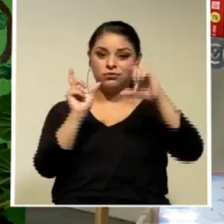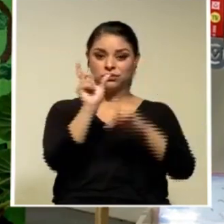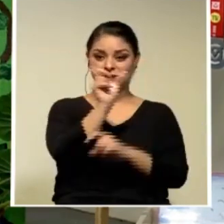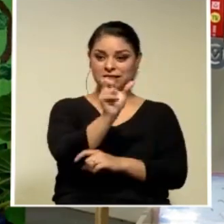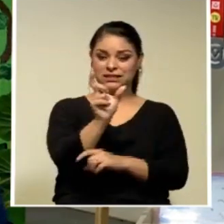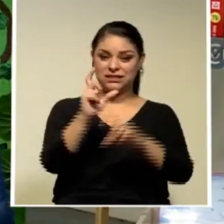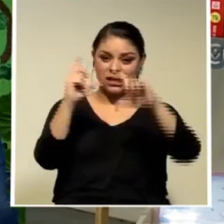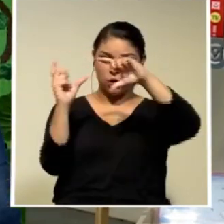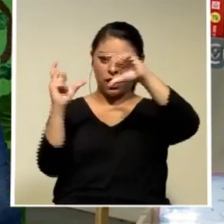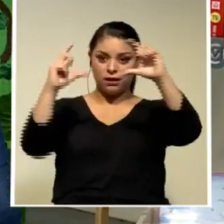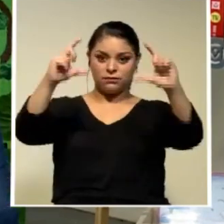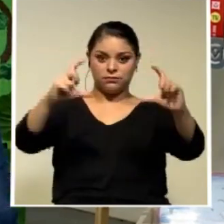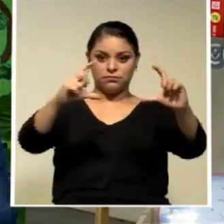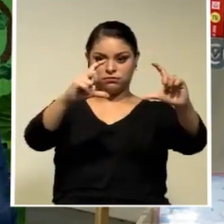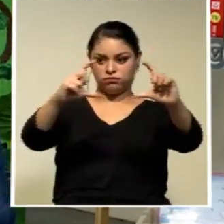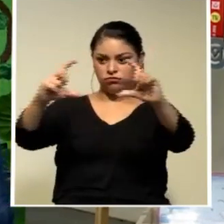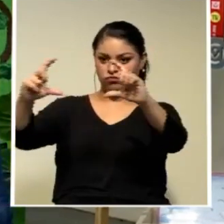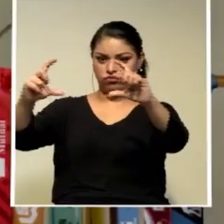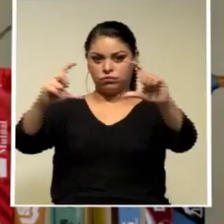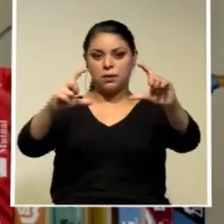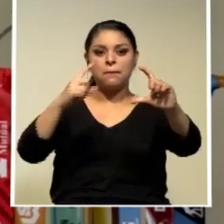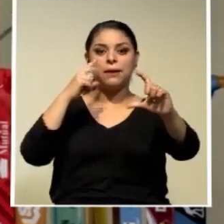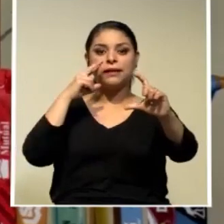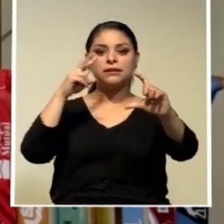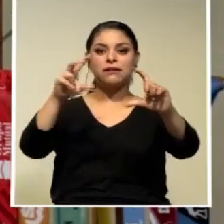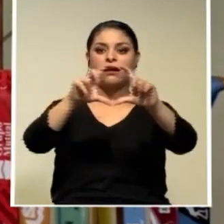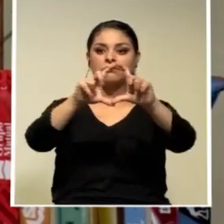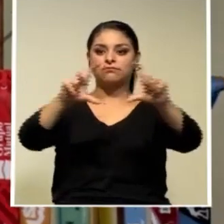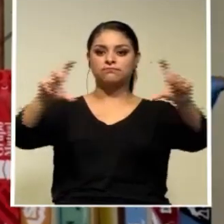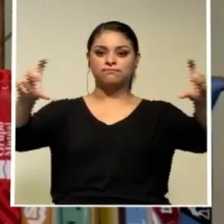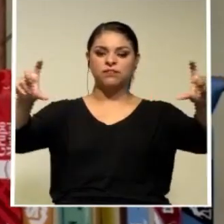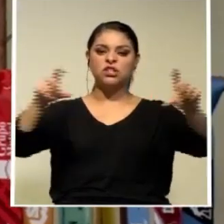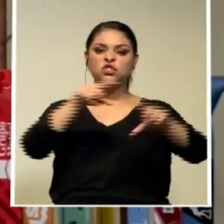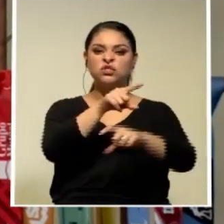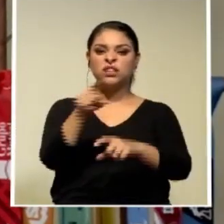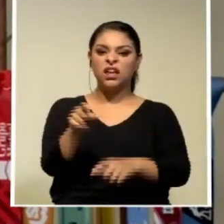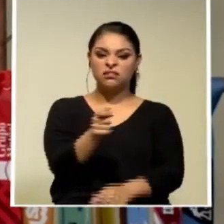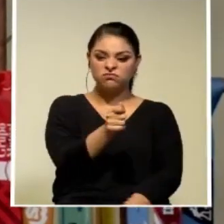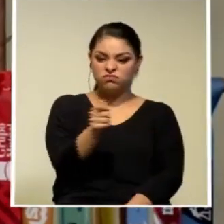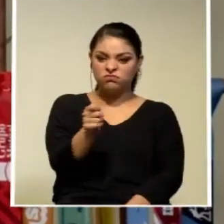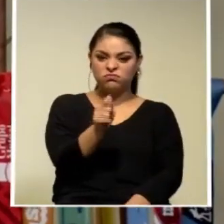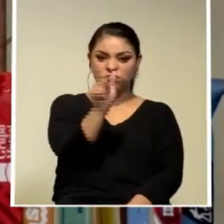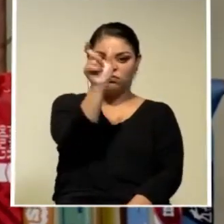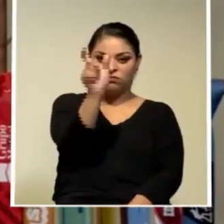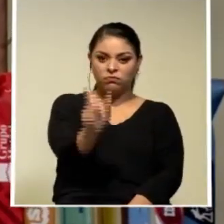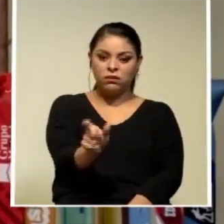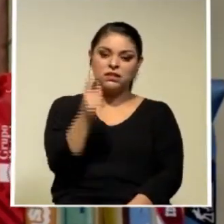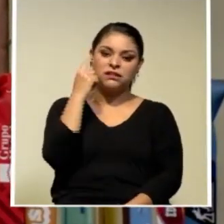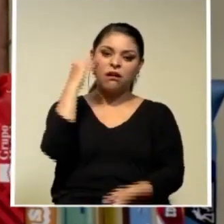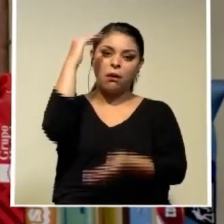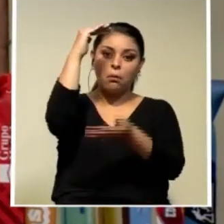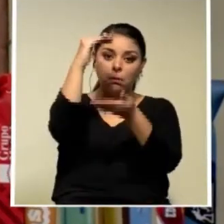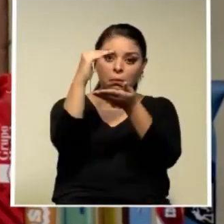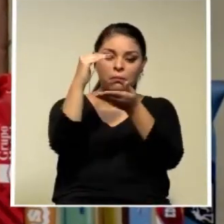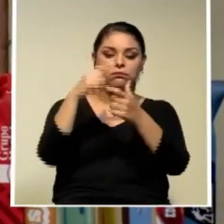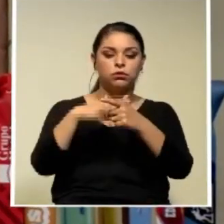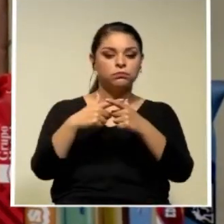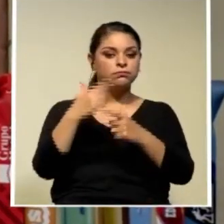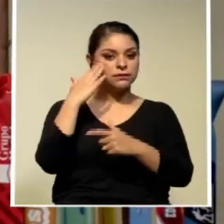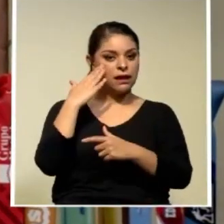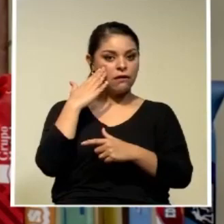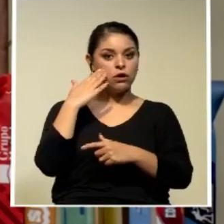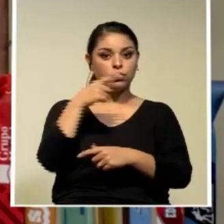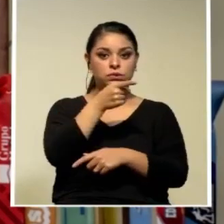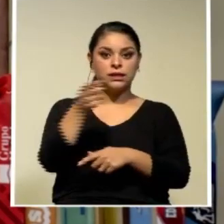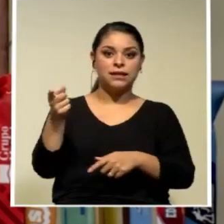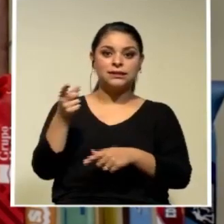se vea toda la pantalla llena. Si lo mandamos así en forma vertical, pues se va a ver un poquito más pequeño. Así que ya saben, ponen